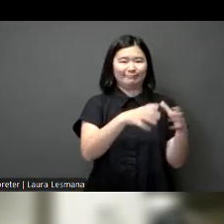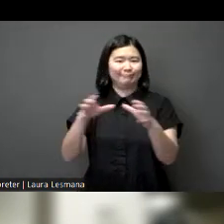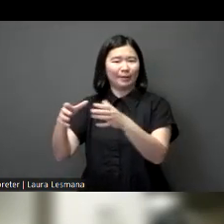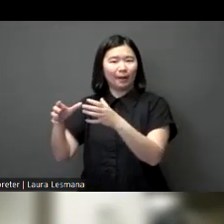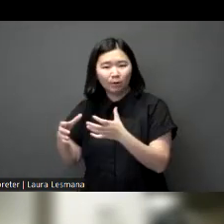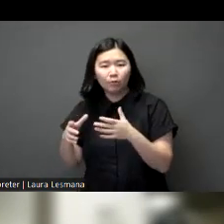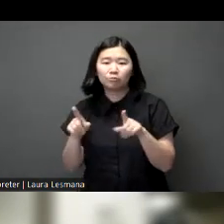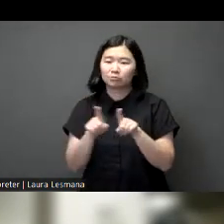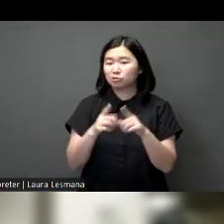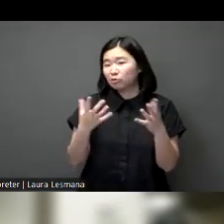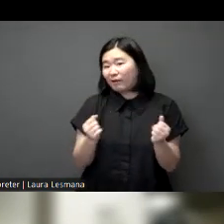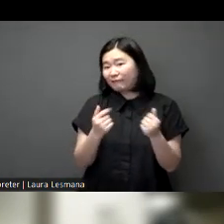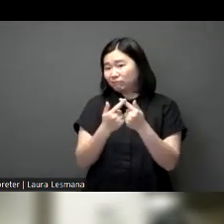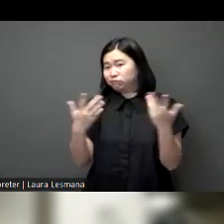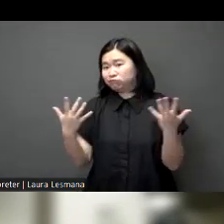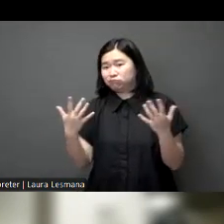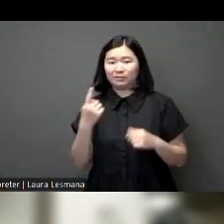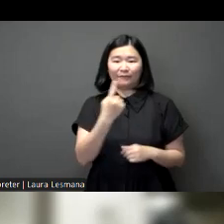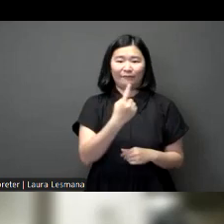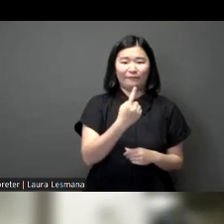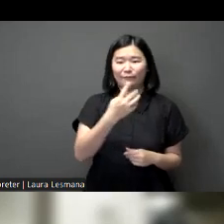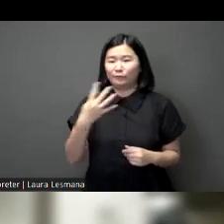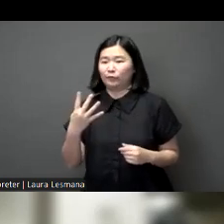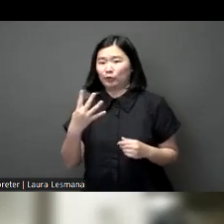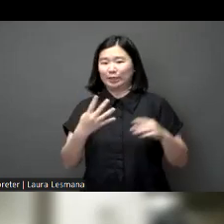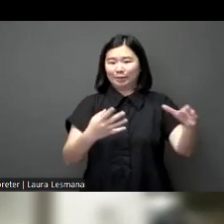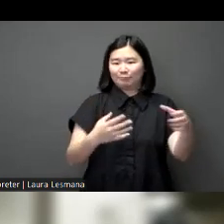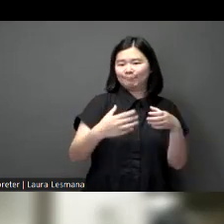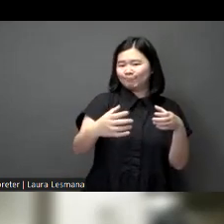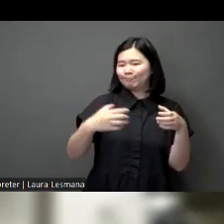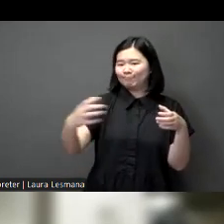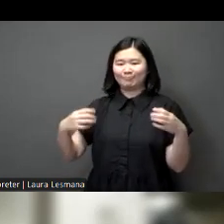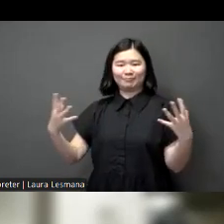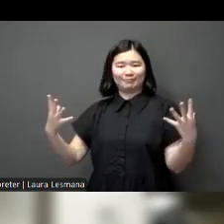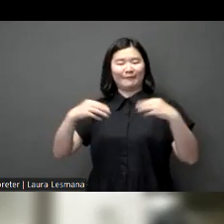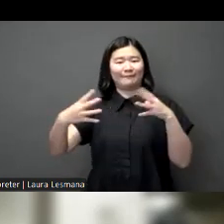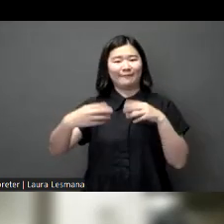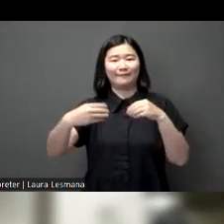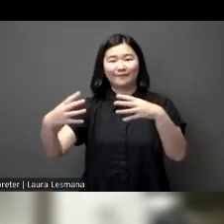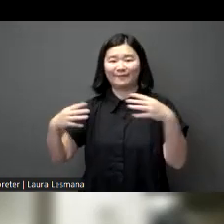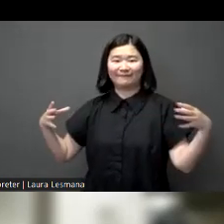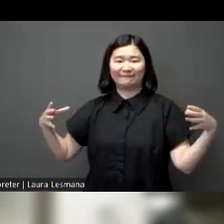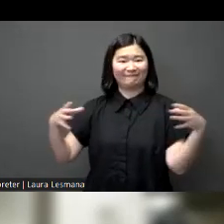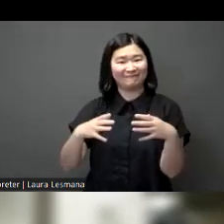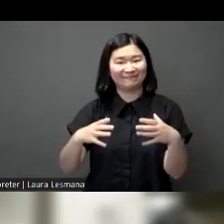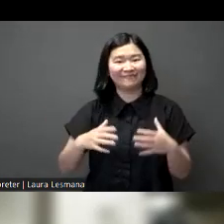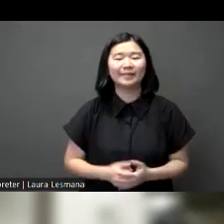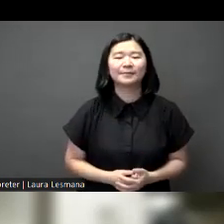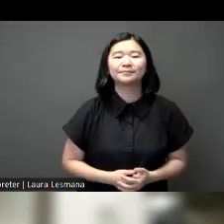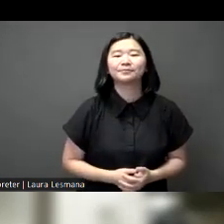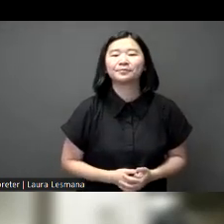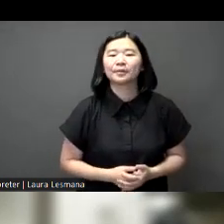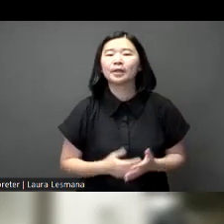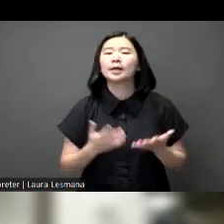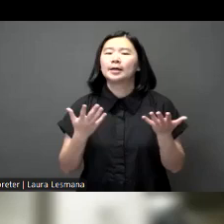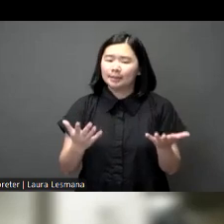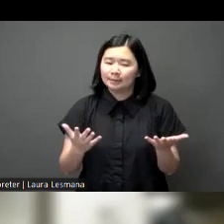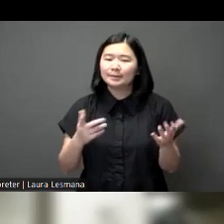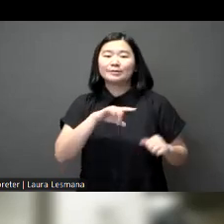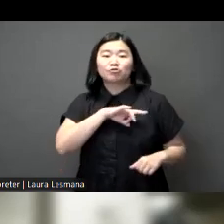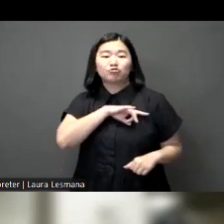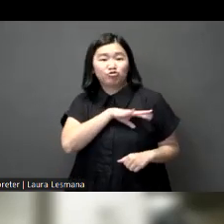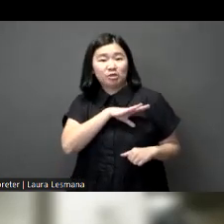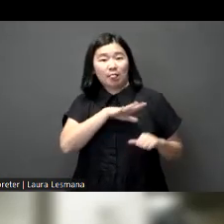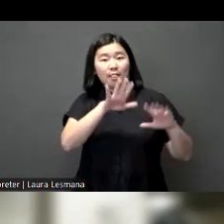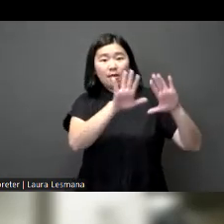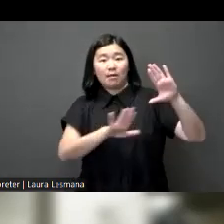extremos. Y bueno, este es el grupo, ¿cierto?, donde hemos tenido distintas instancias de trabajo y partimos